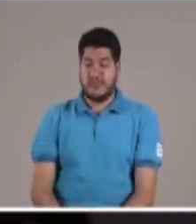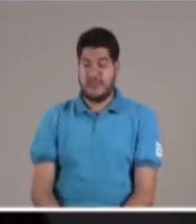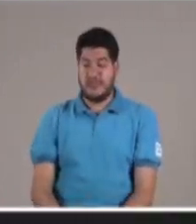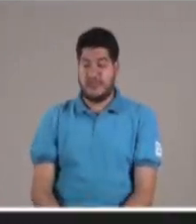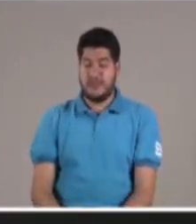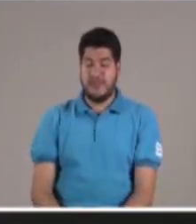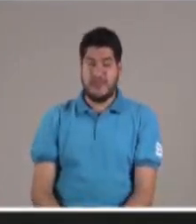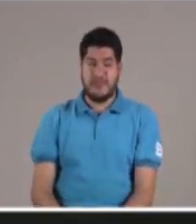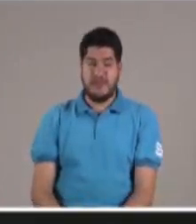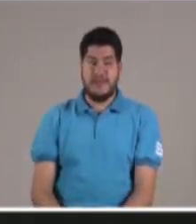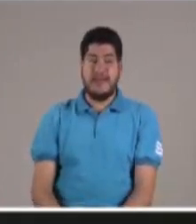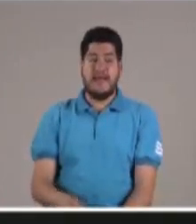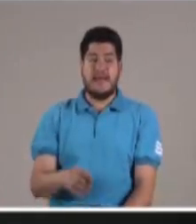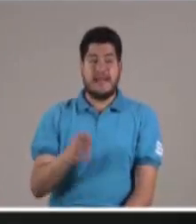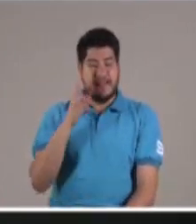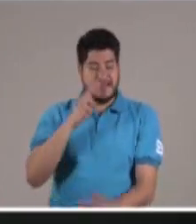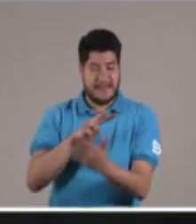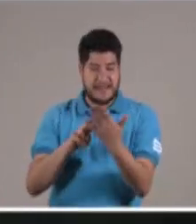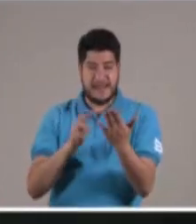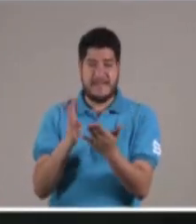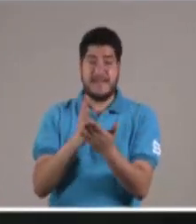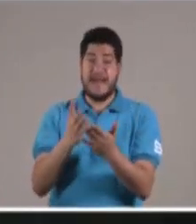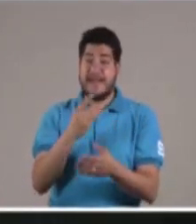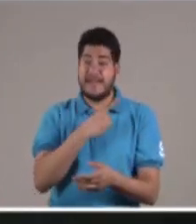deseas los mejores dones